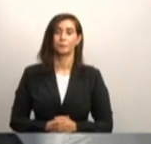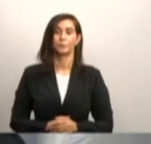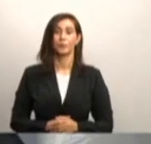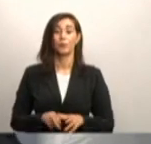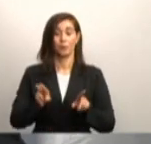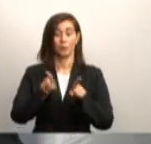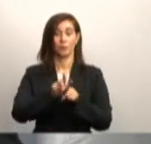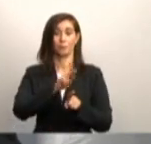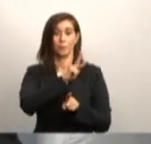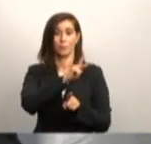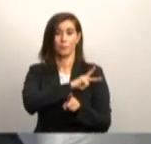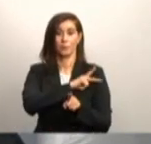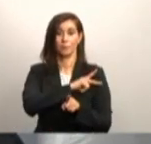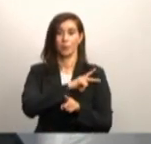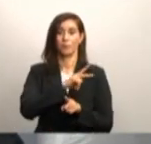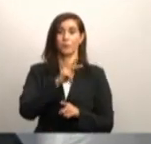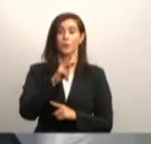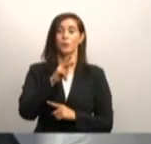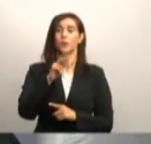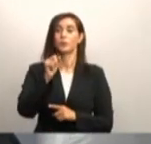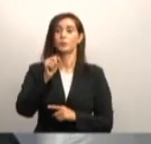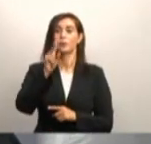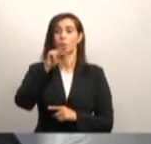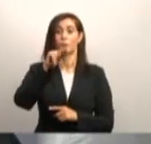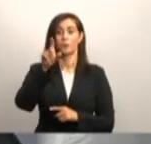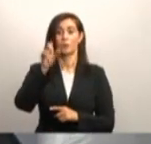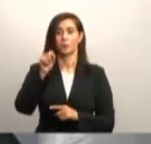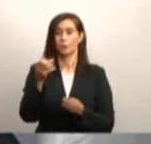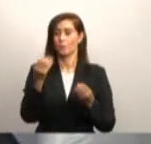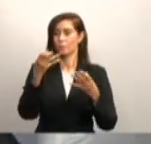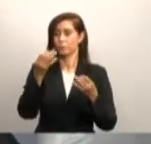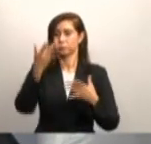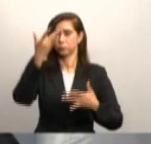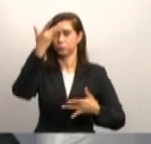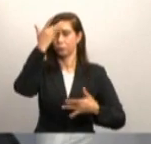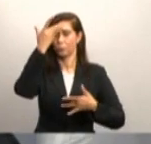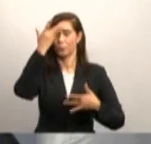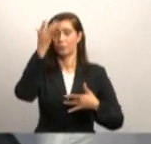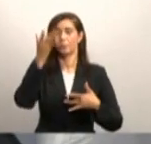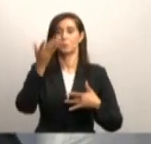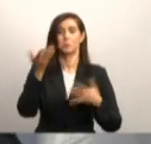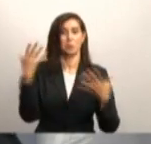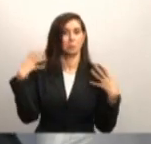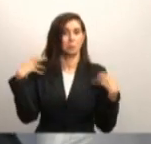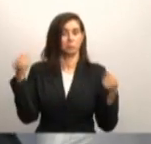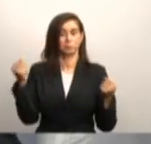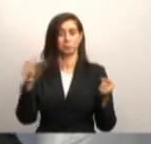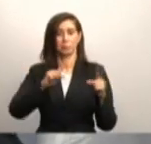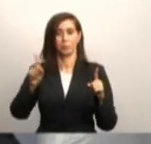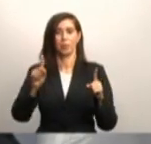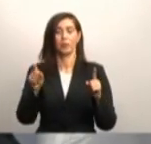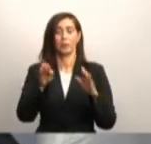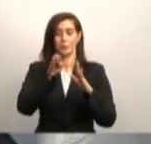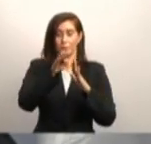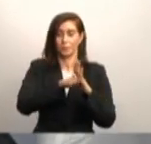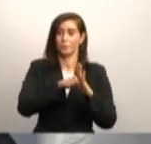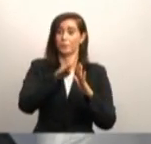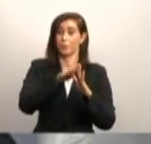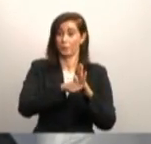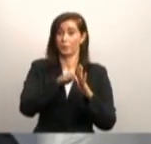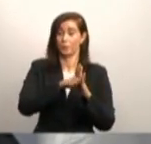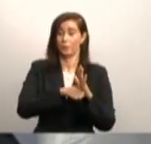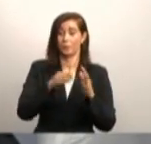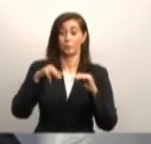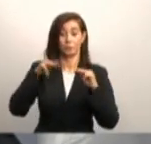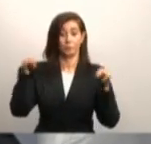XXI, que estaba cargada, empieza a descargarse, igual que el hospital, debido a la efectividad de las